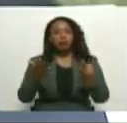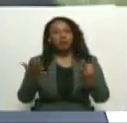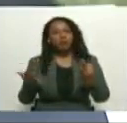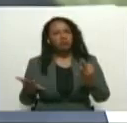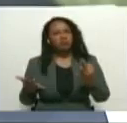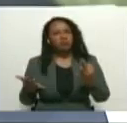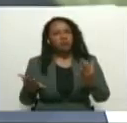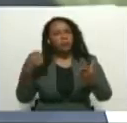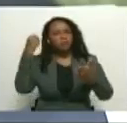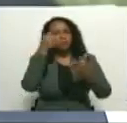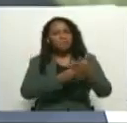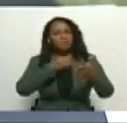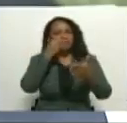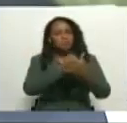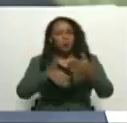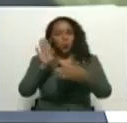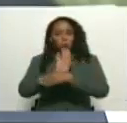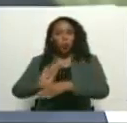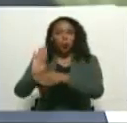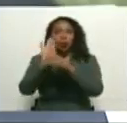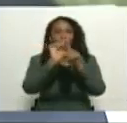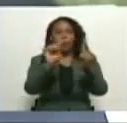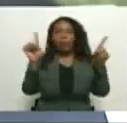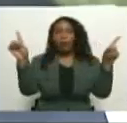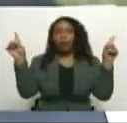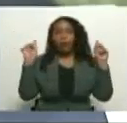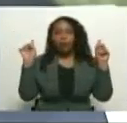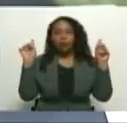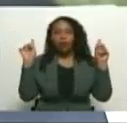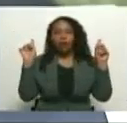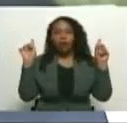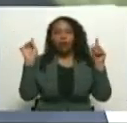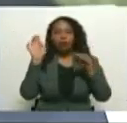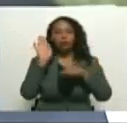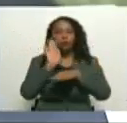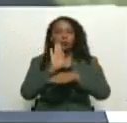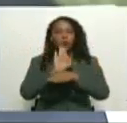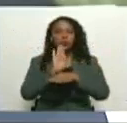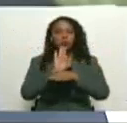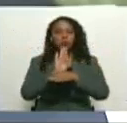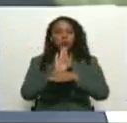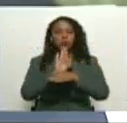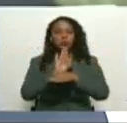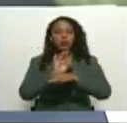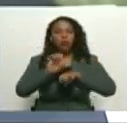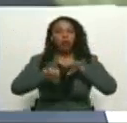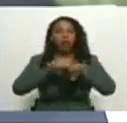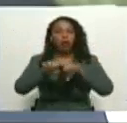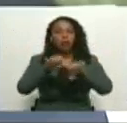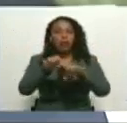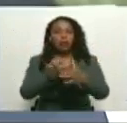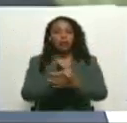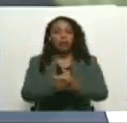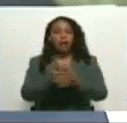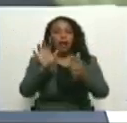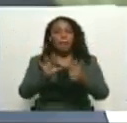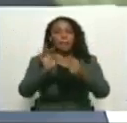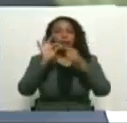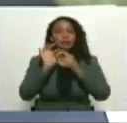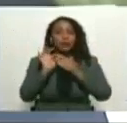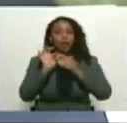luchan por la conservación del ambiente, por la conservación y cuidado de animales especiales